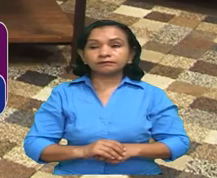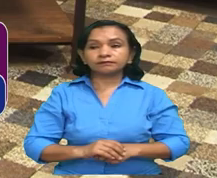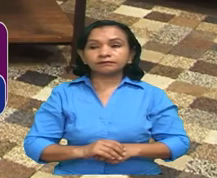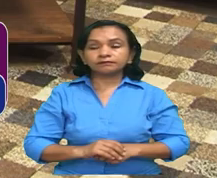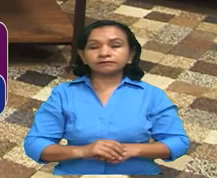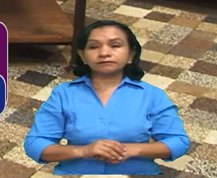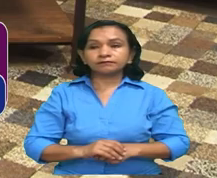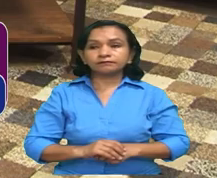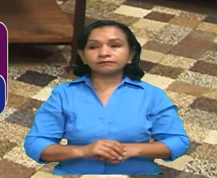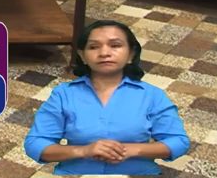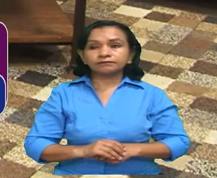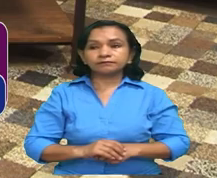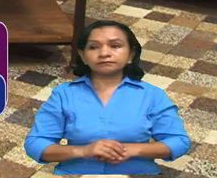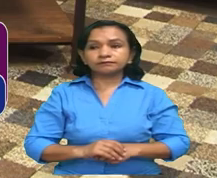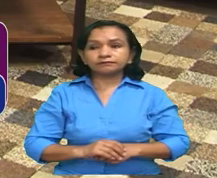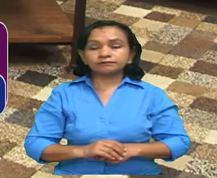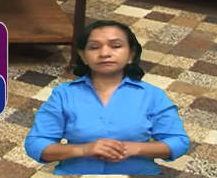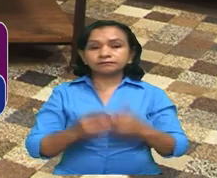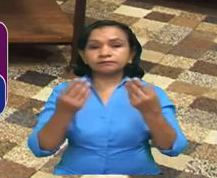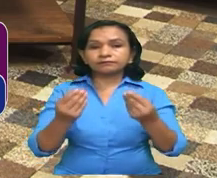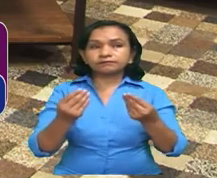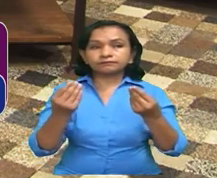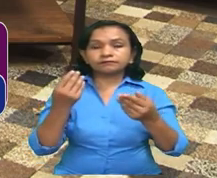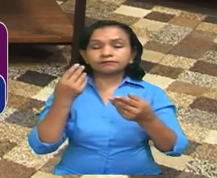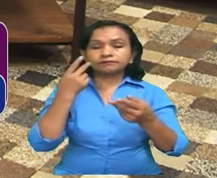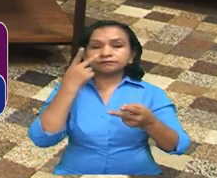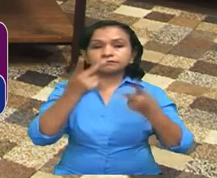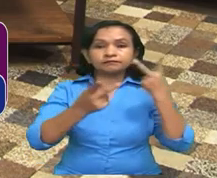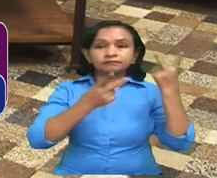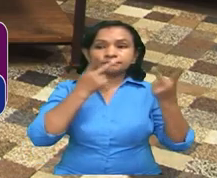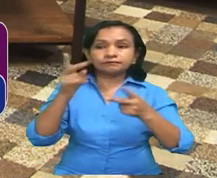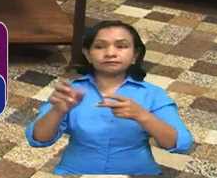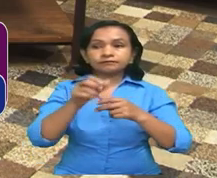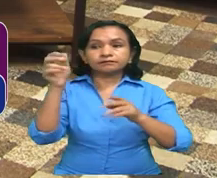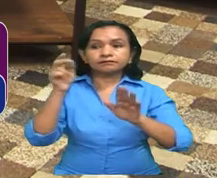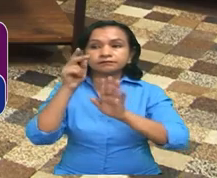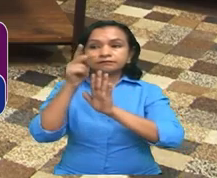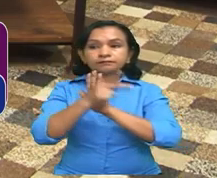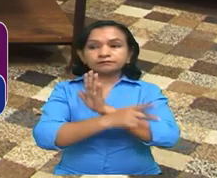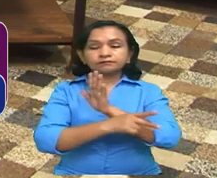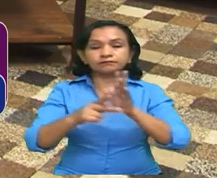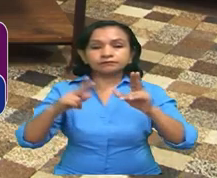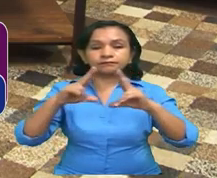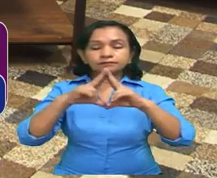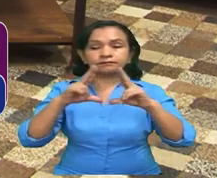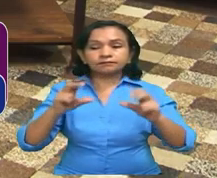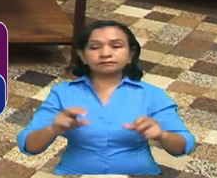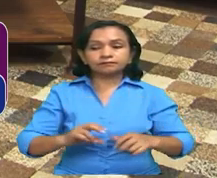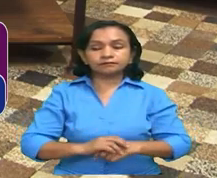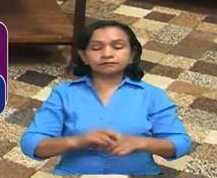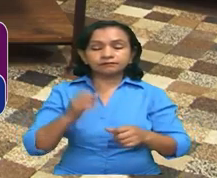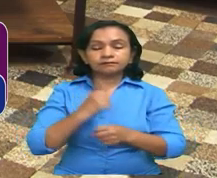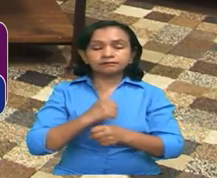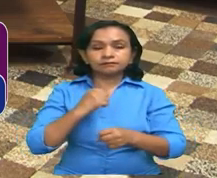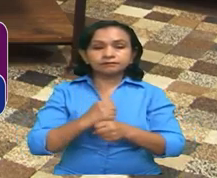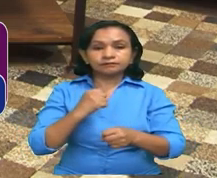paquetes todavía atrae, como decías vos, a muchos más turistas. Hay otro aspecto que